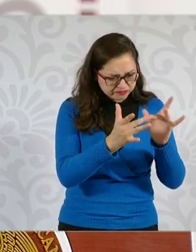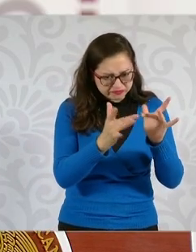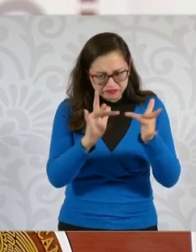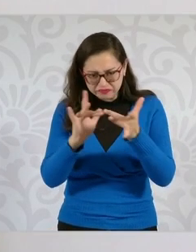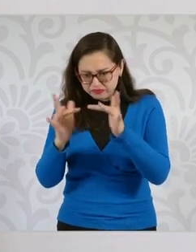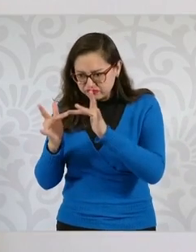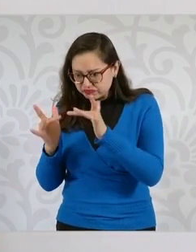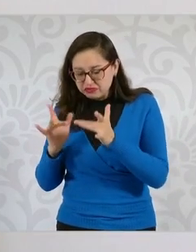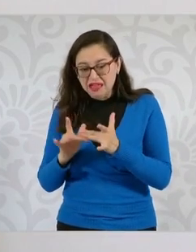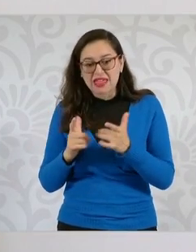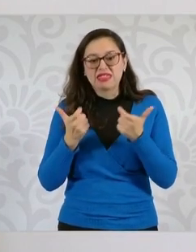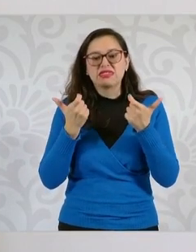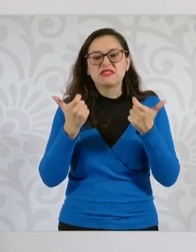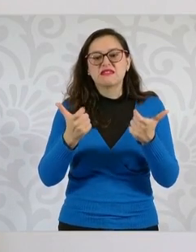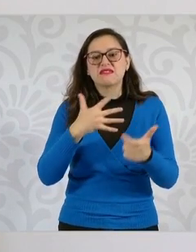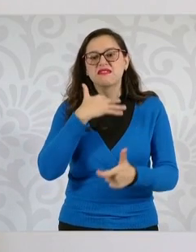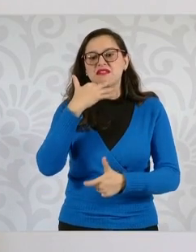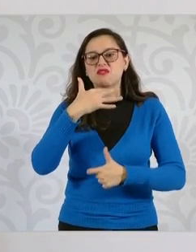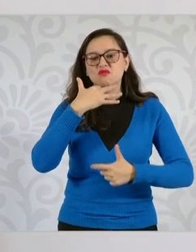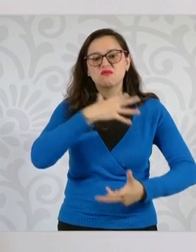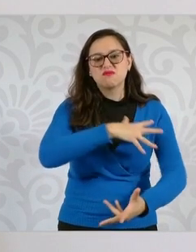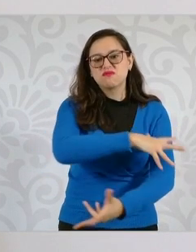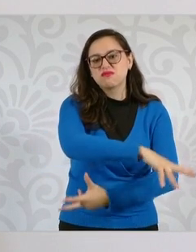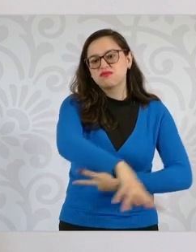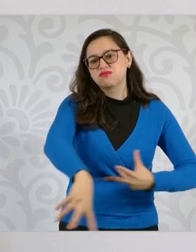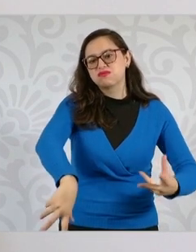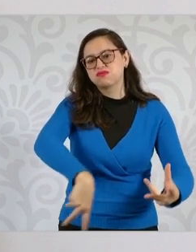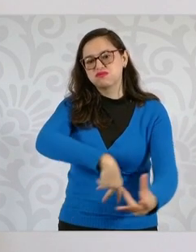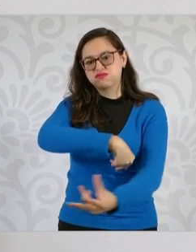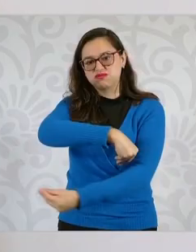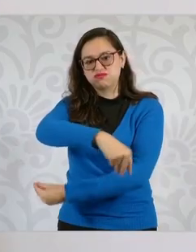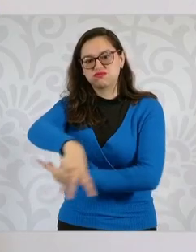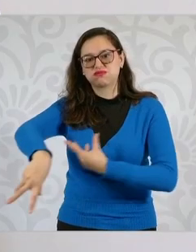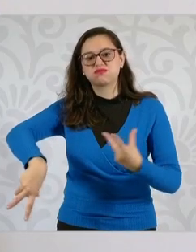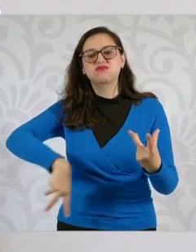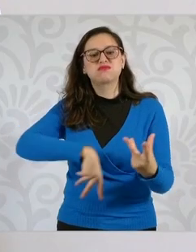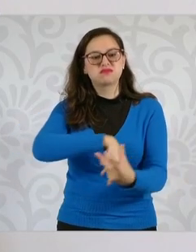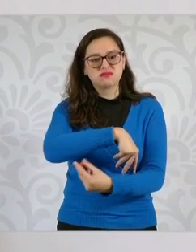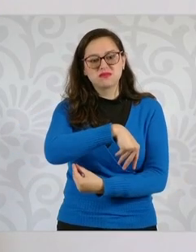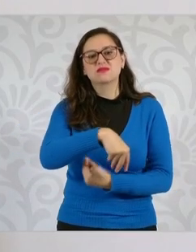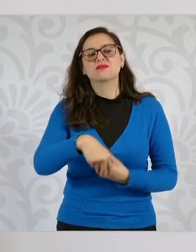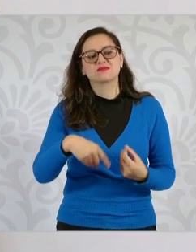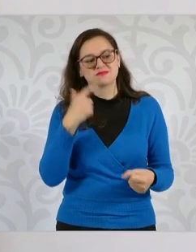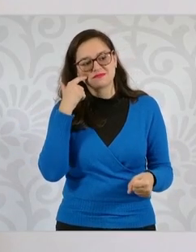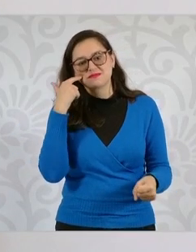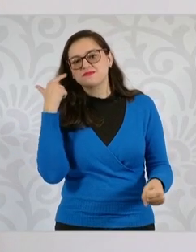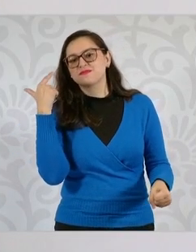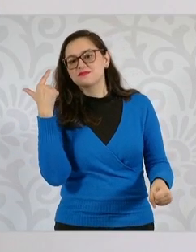de lavado que complementa la red de